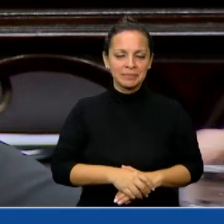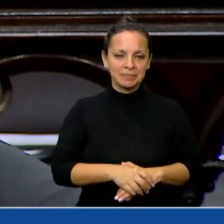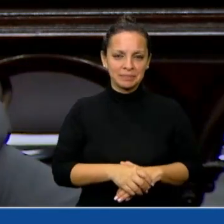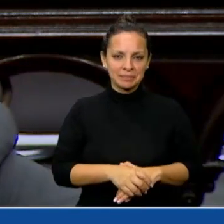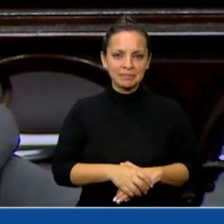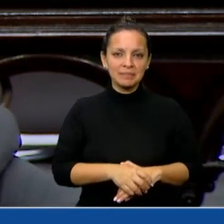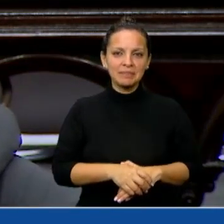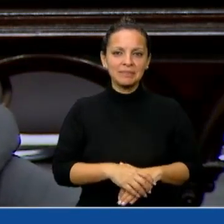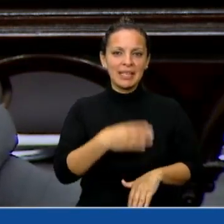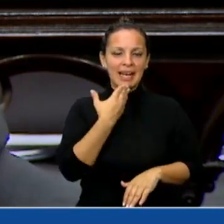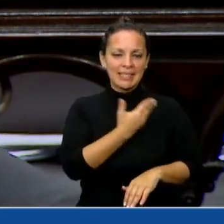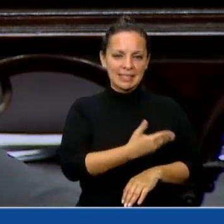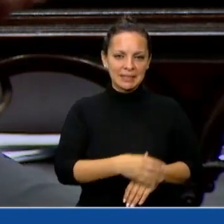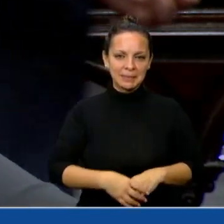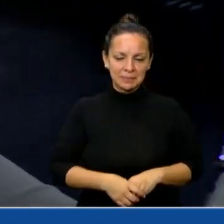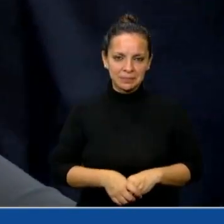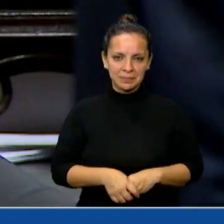Ahí está. Muchas gracias.